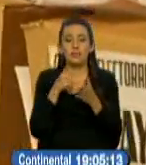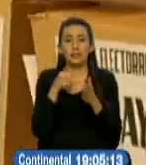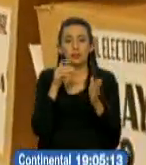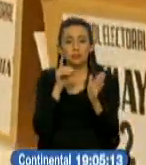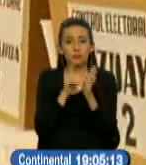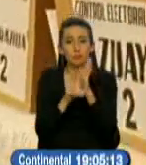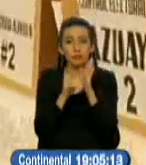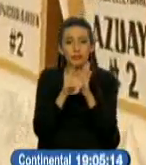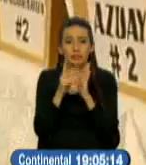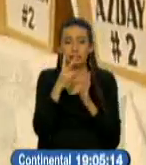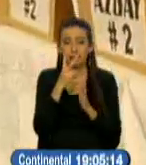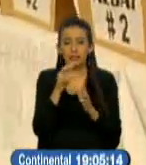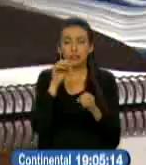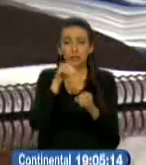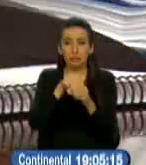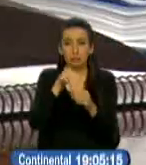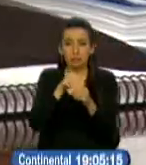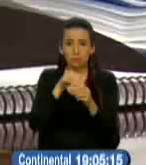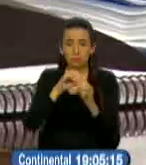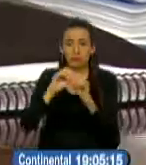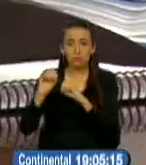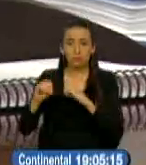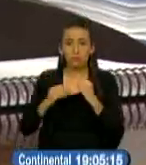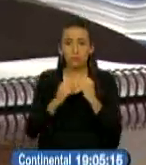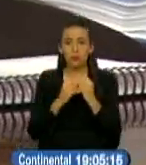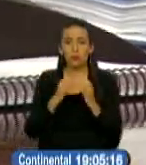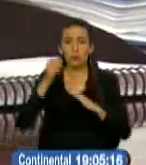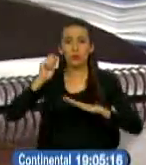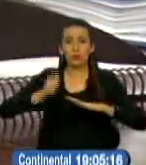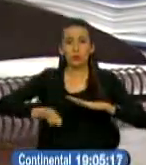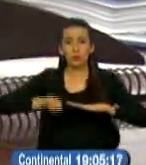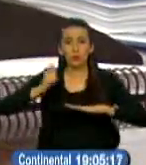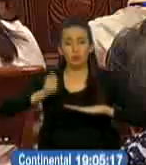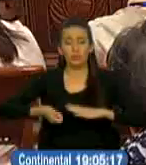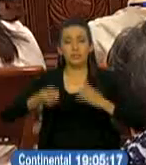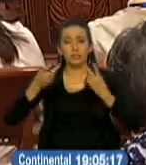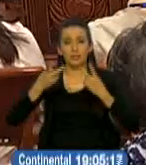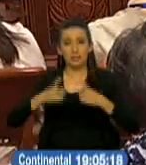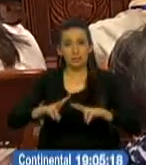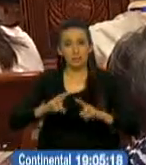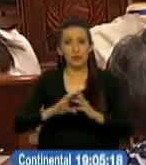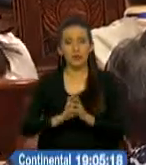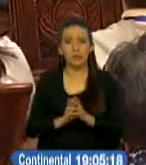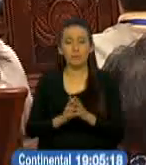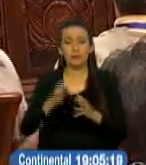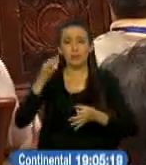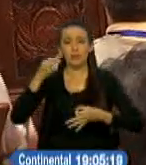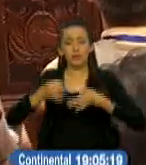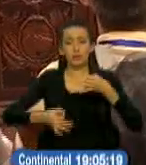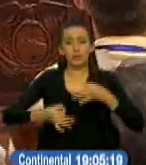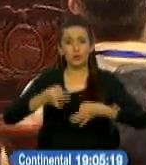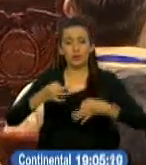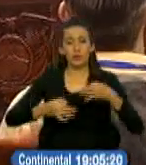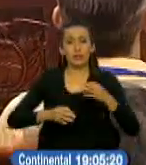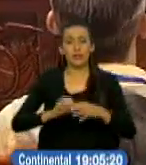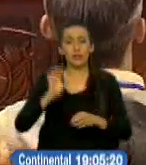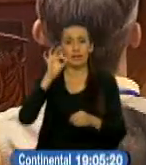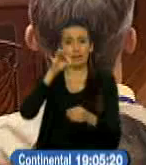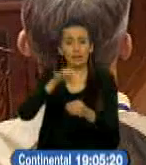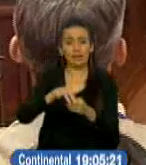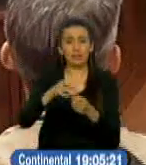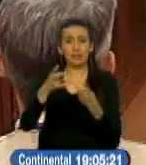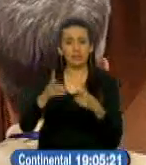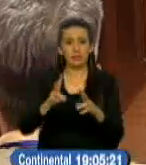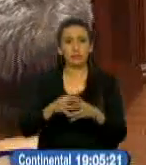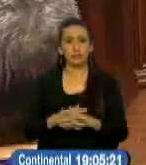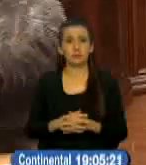del mismo organismo o en el ámbito jurisdiccional ante el Tribunal Contencioso Electoral.